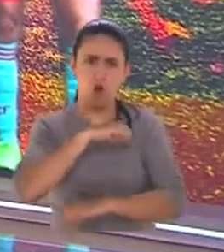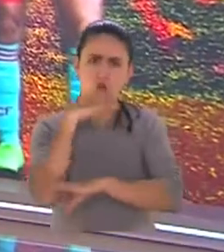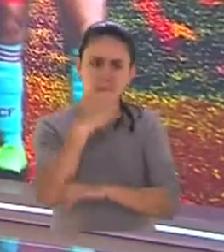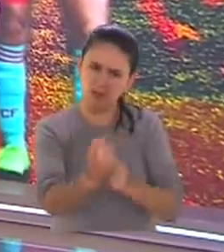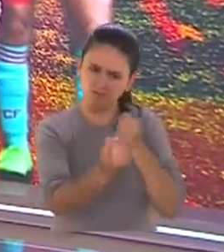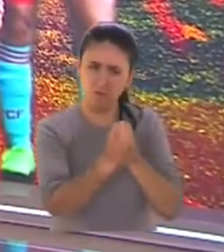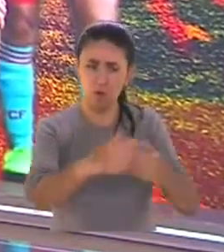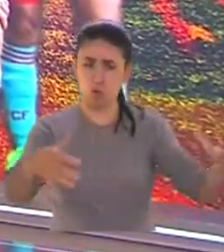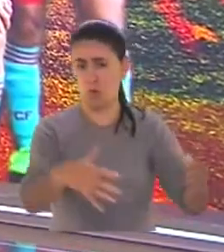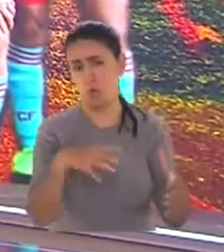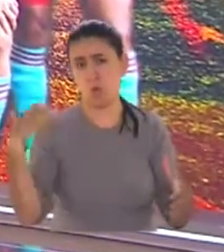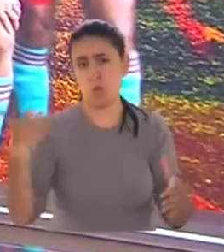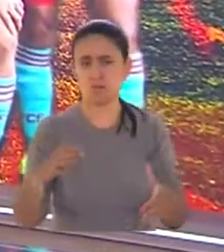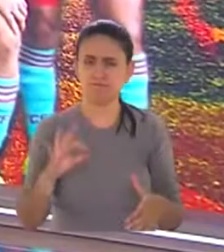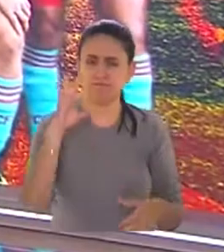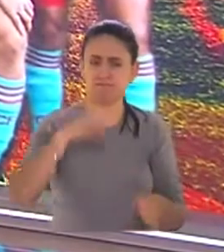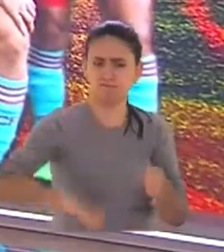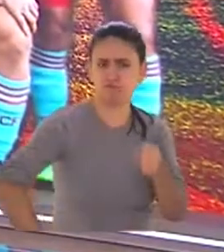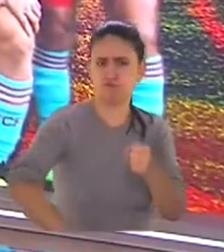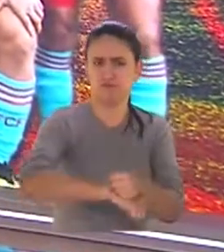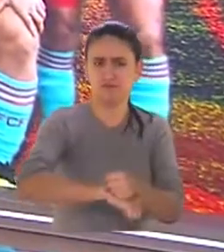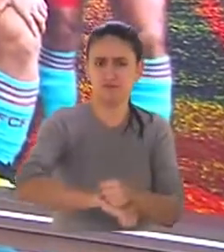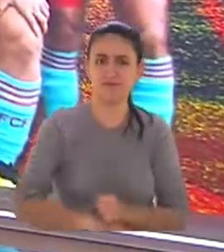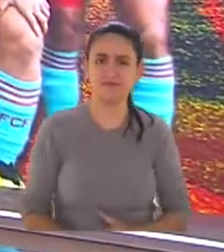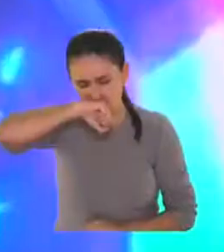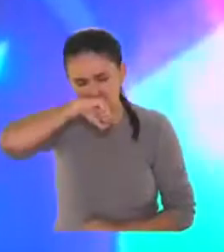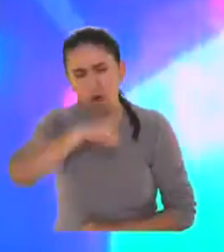unas dignas representantes del balompié en el planeta.